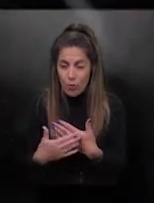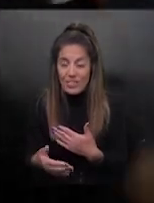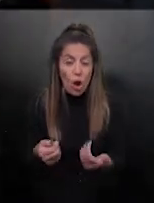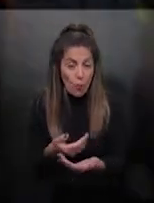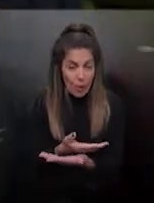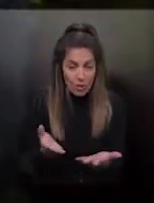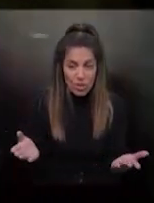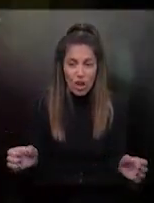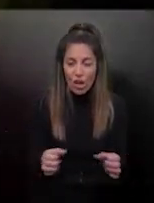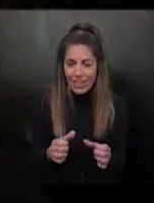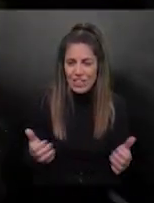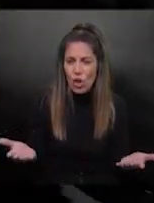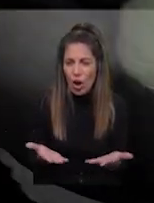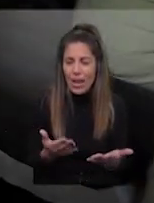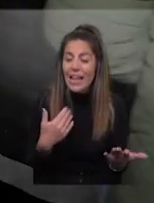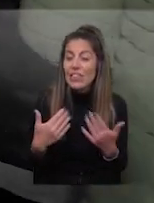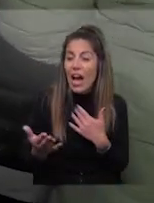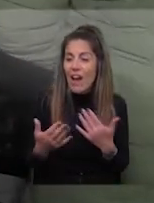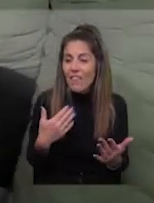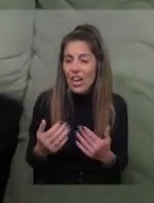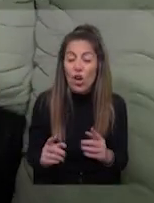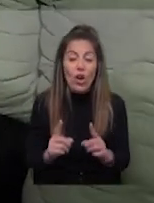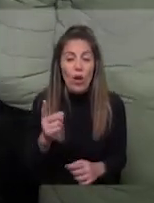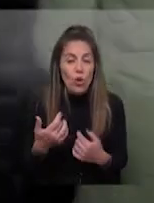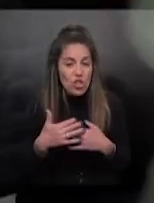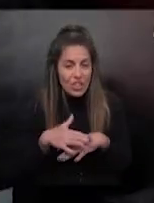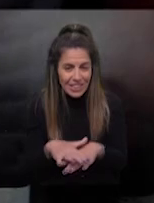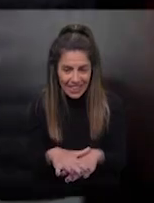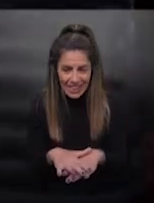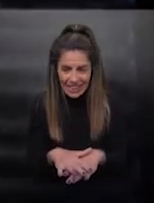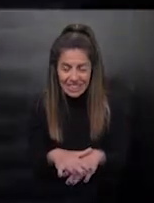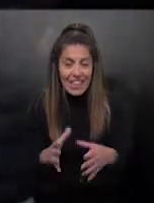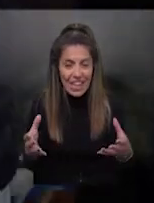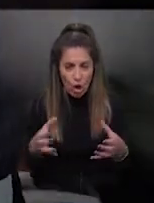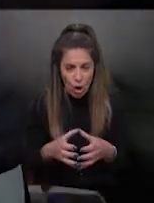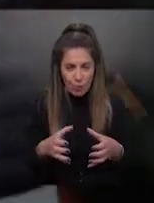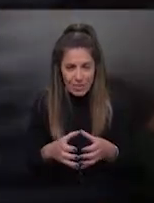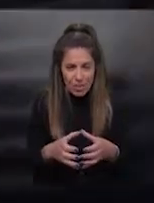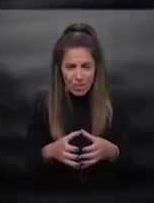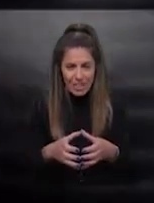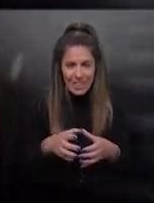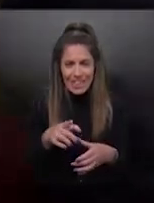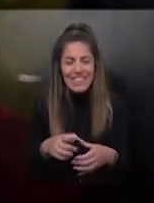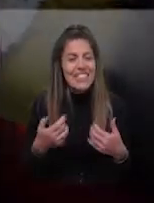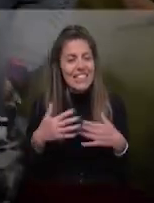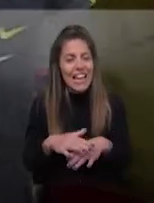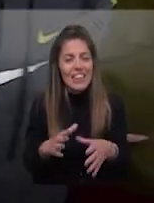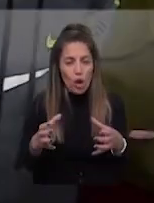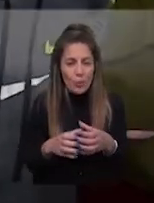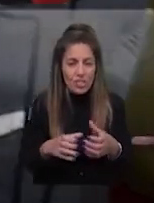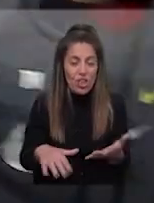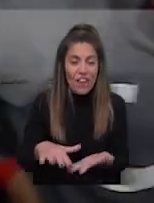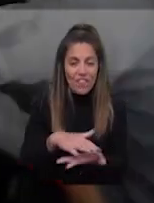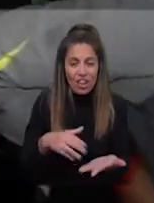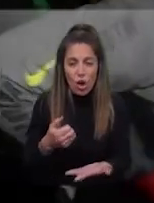mostrando lo que está pasando en estos momentos y conversar con algunos integrantes de la comisión. El caso de José Luis, integrante de la comisión de Barrio Encina,